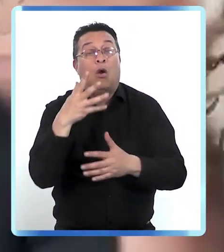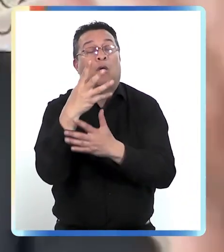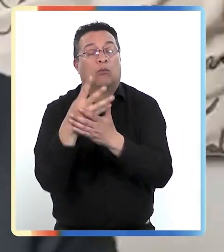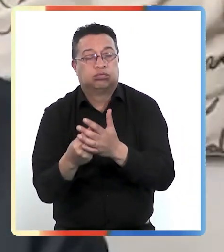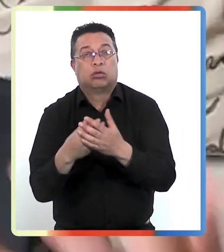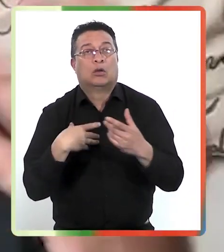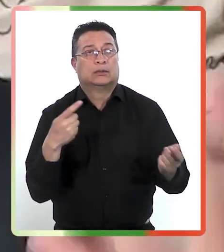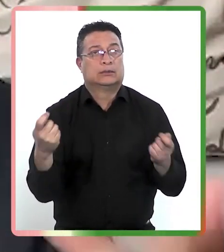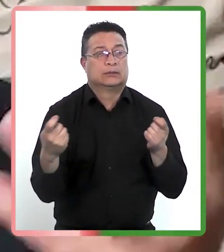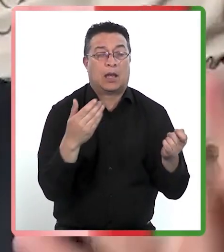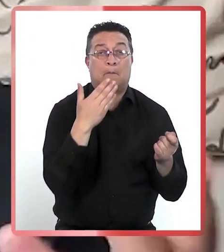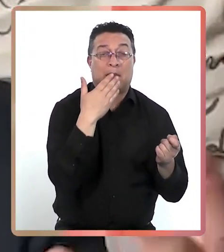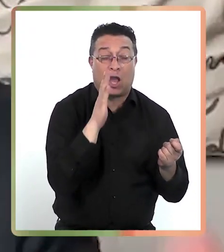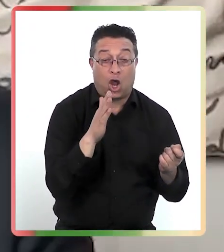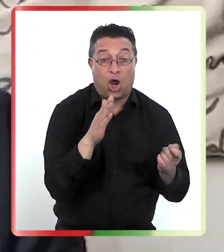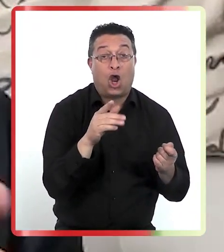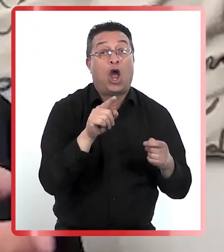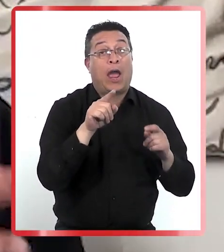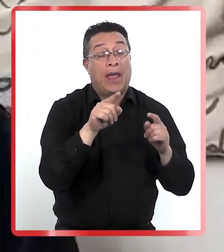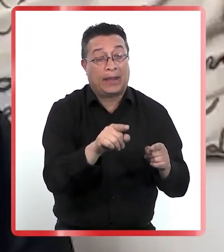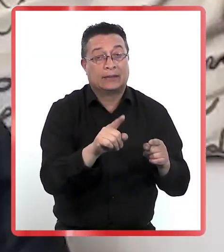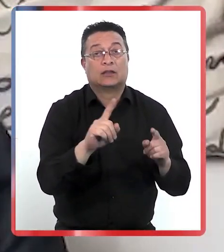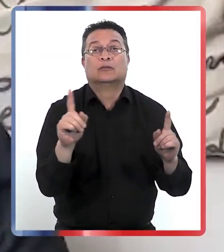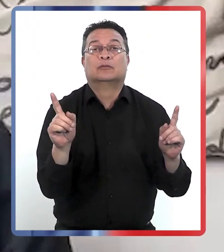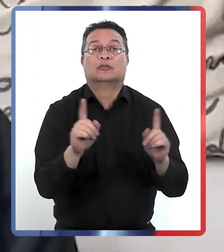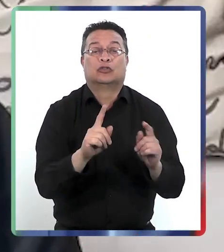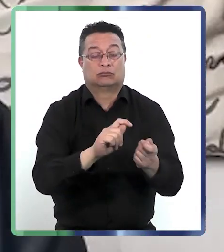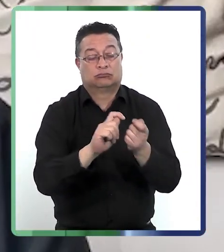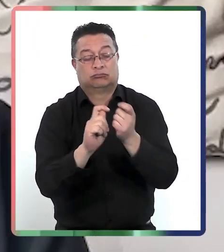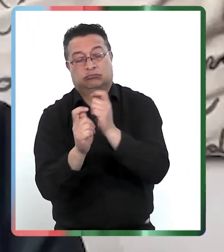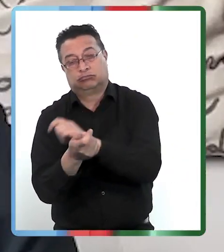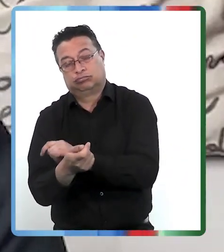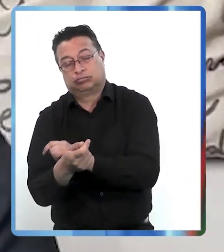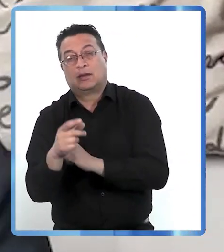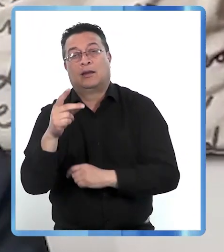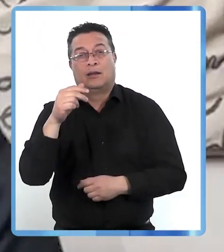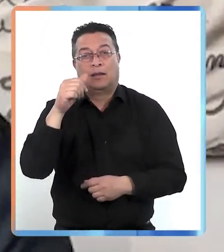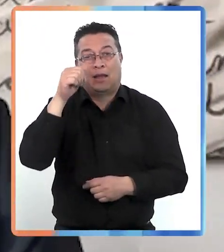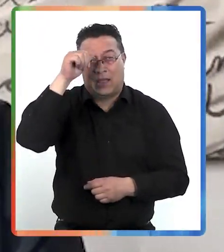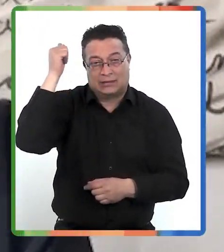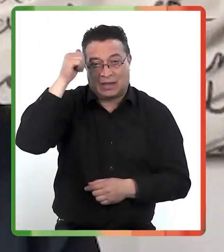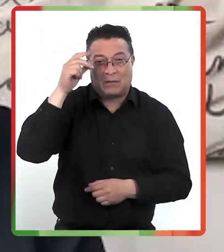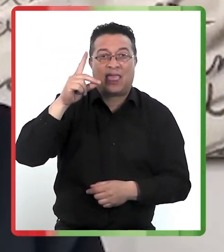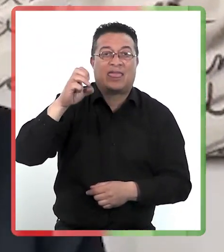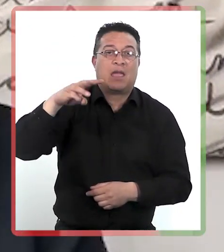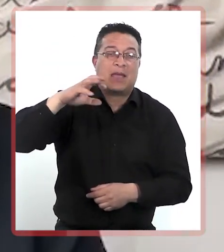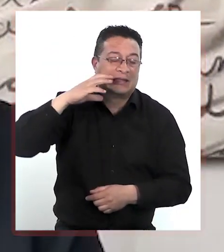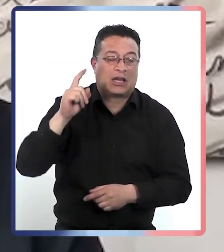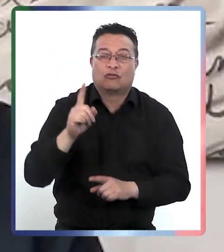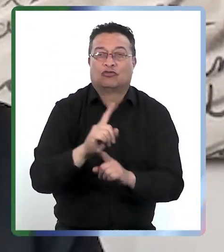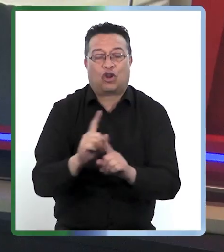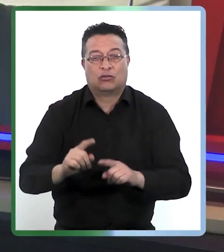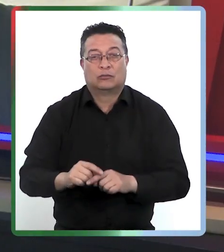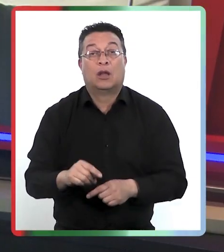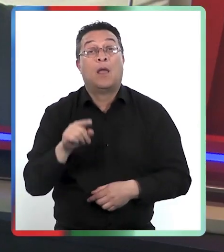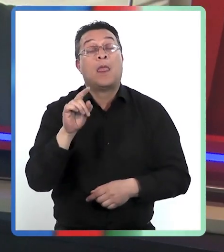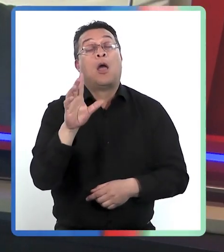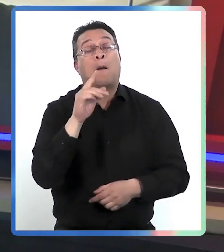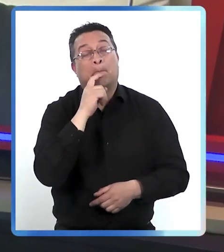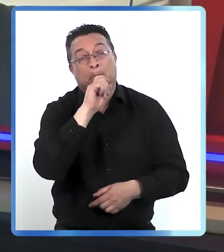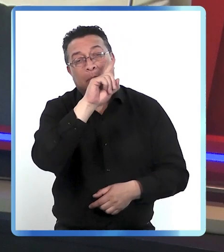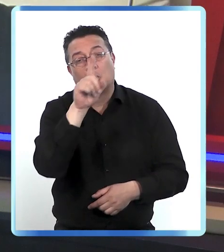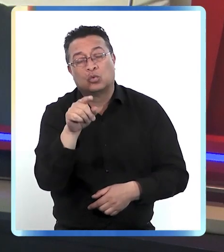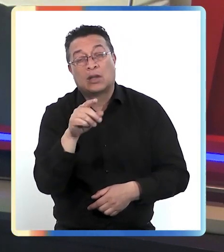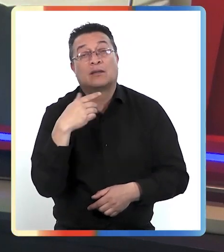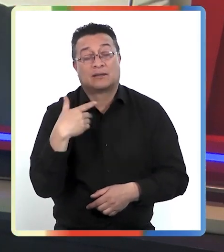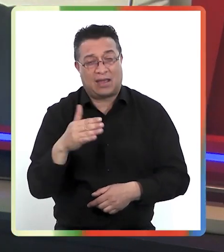lo superaron, lo manejaron mejor, qué sé yo, no evolucionarían hacia una demencia, no aumentarían su riesgo de tener demencia. Doctor, para un caso